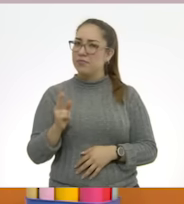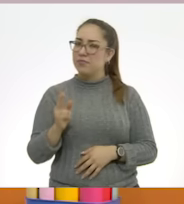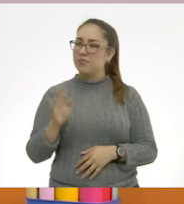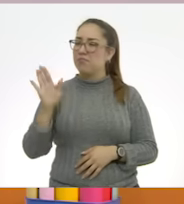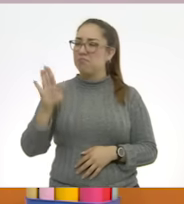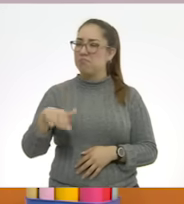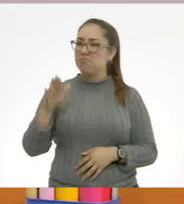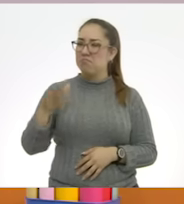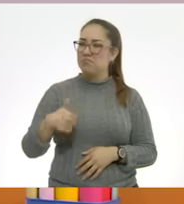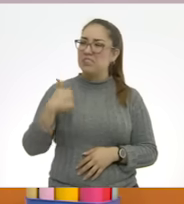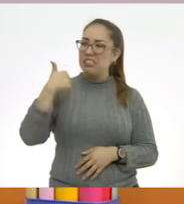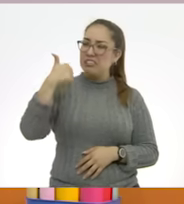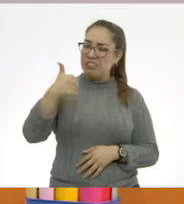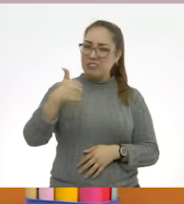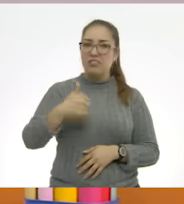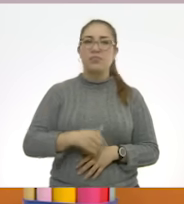6,